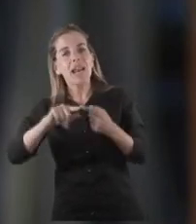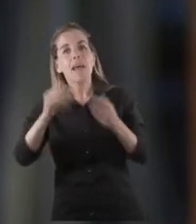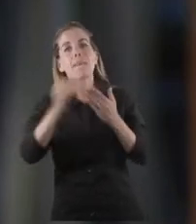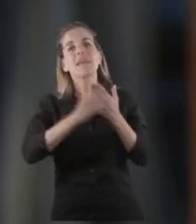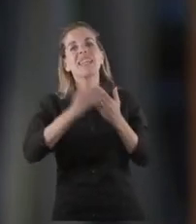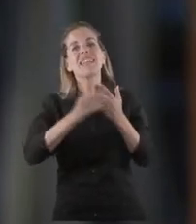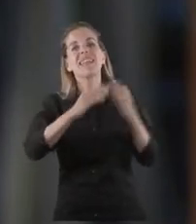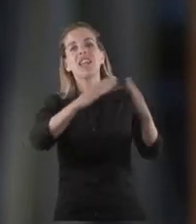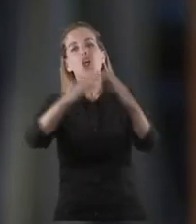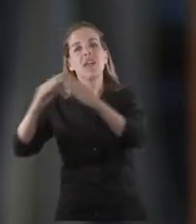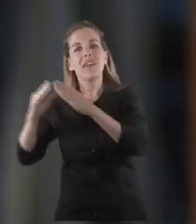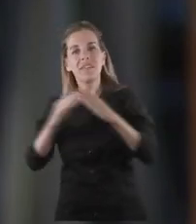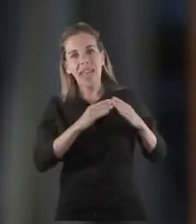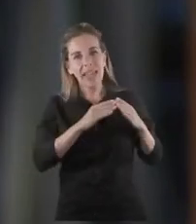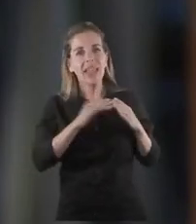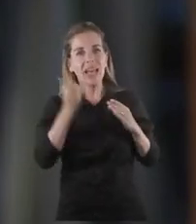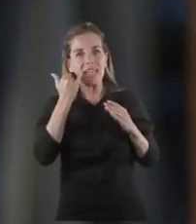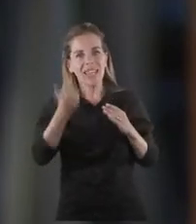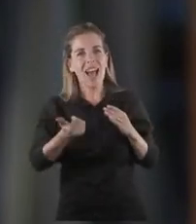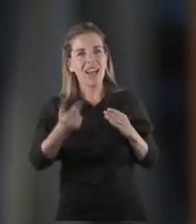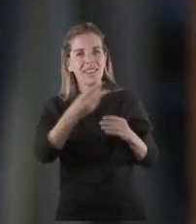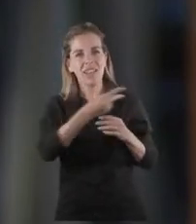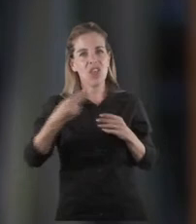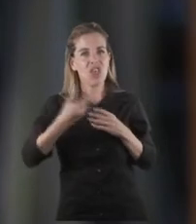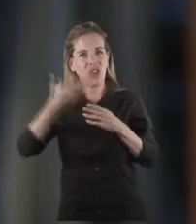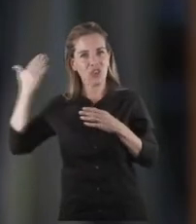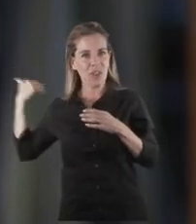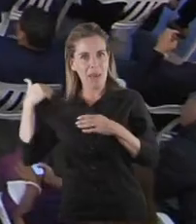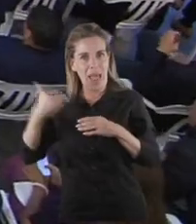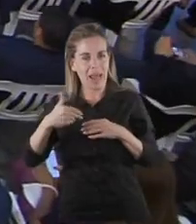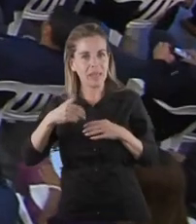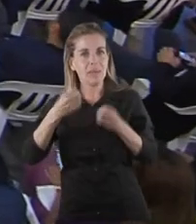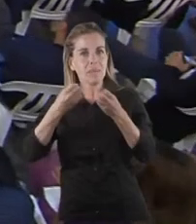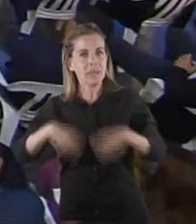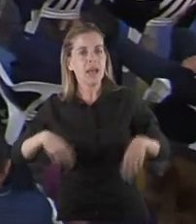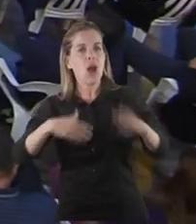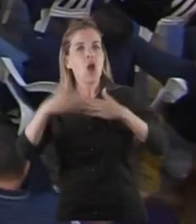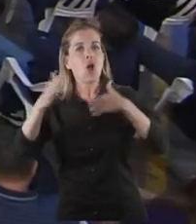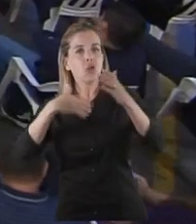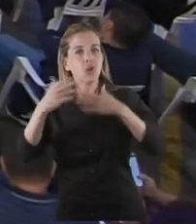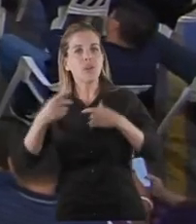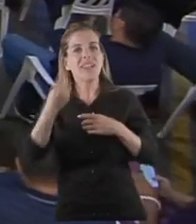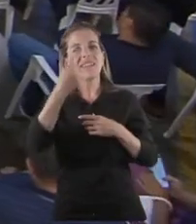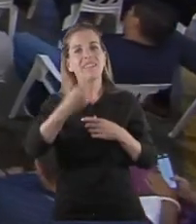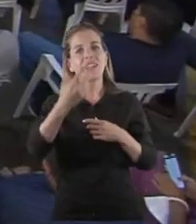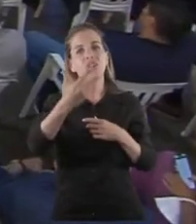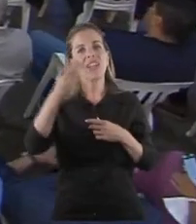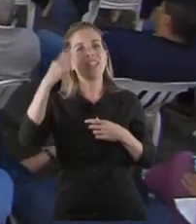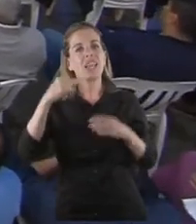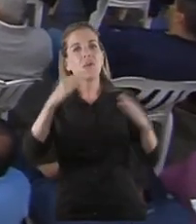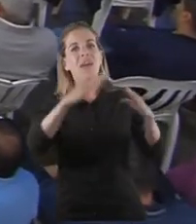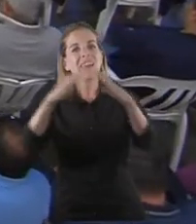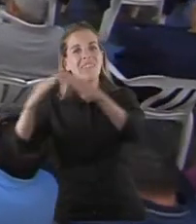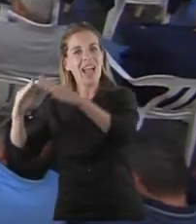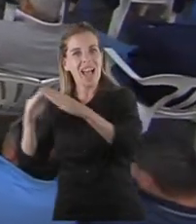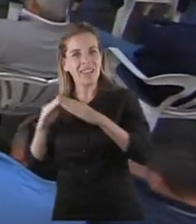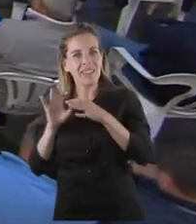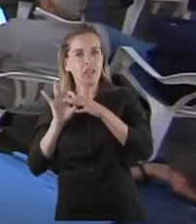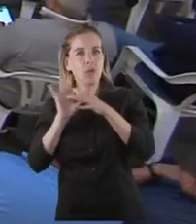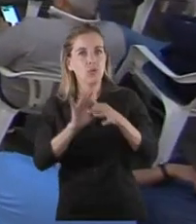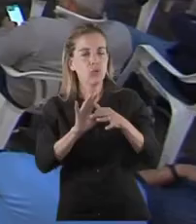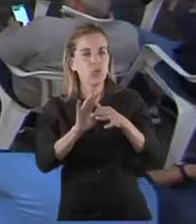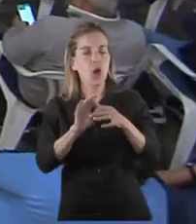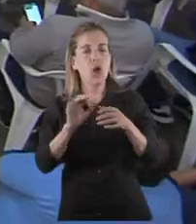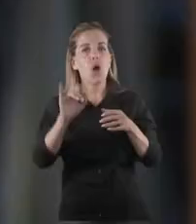está hace ya 15 días en plena construcción de 139 viviendas, conjuntamente con la Unión Obrera Metalúrgica y el